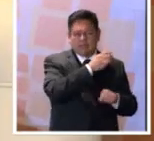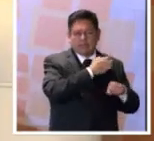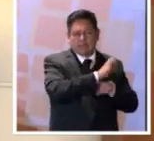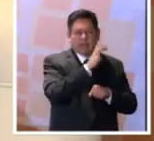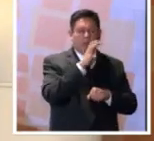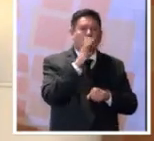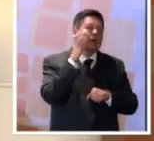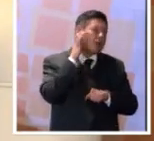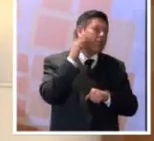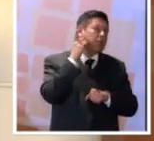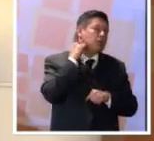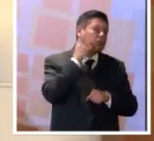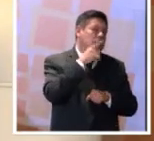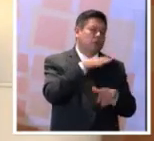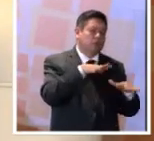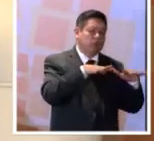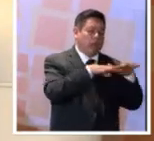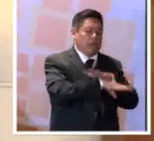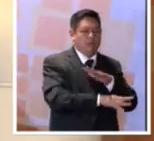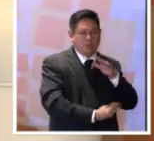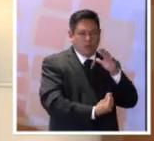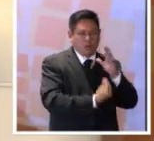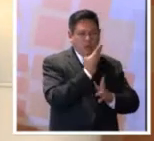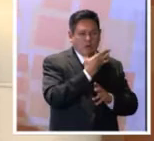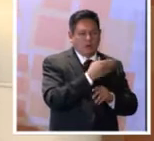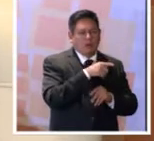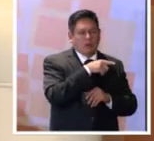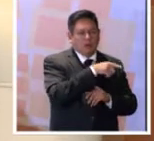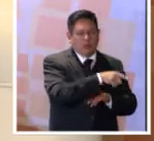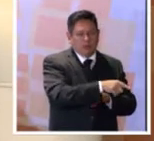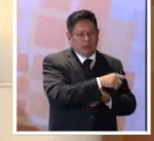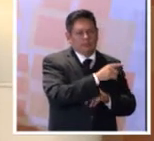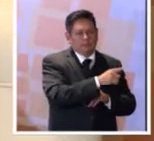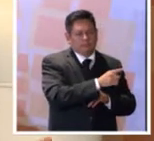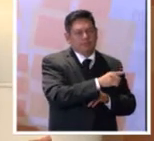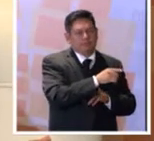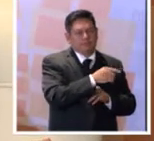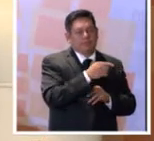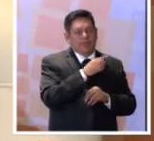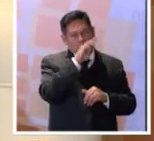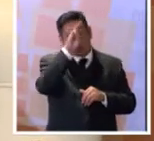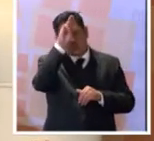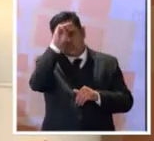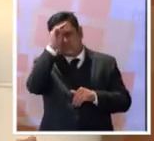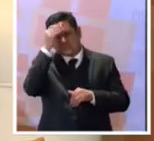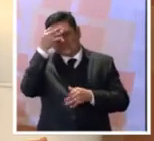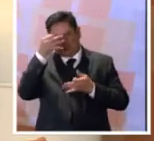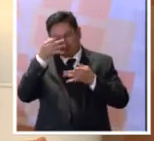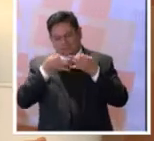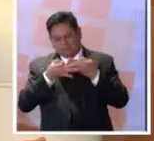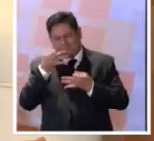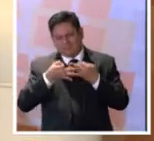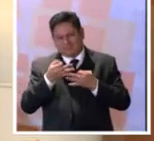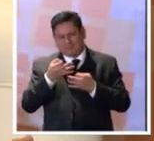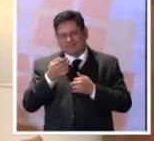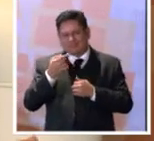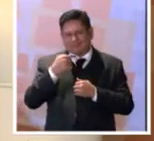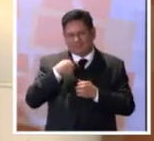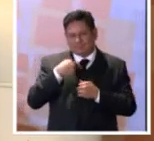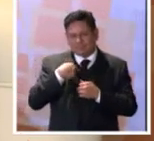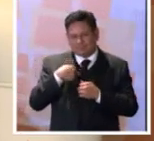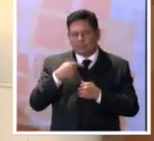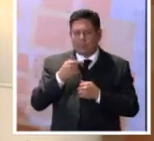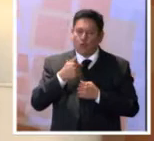Coahuila. En aquella ocasión, efectivamente, la Sala Regional Monterrey y quienes mis compañeros que lo integraban, yo